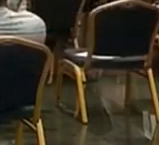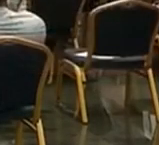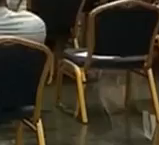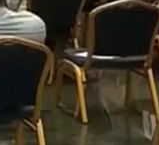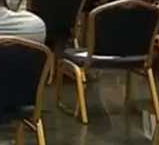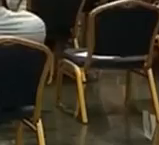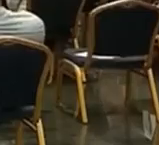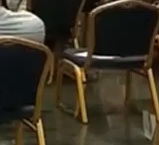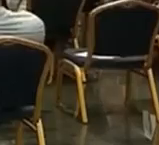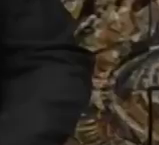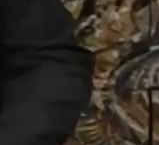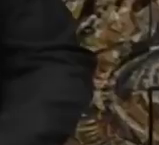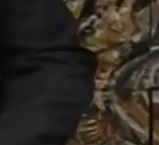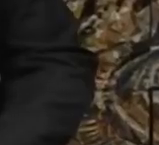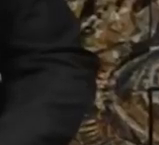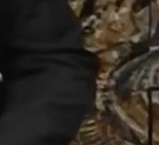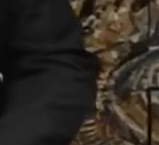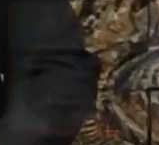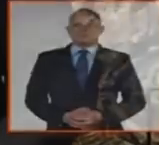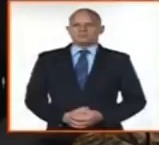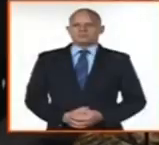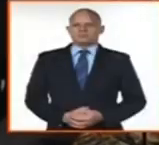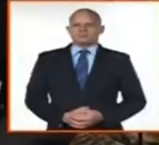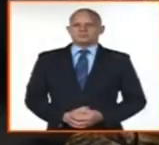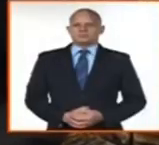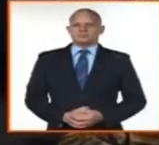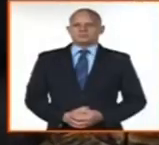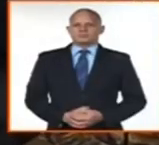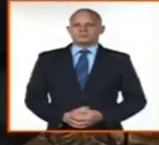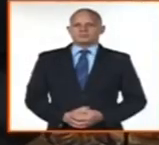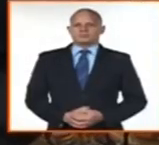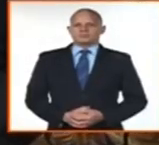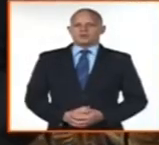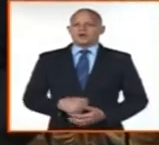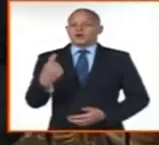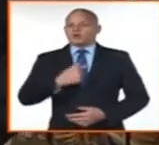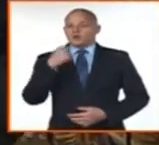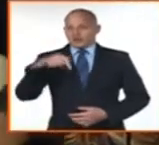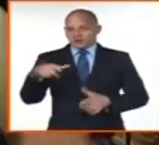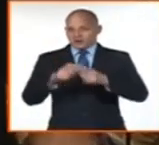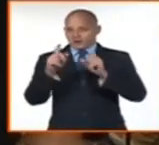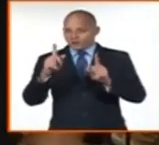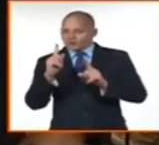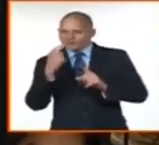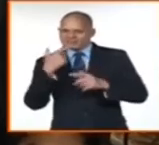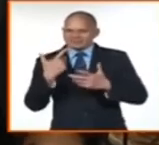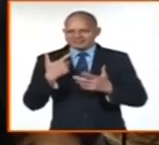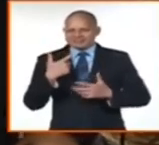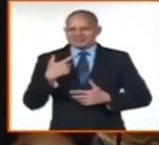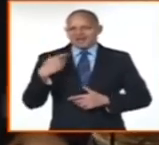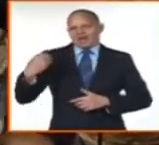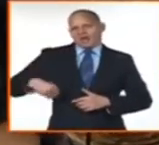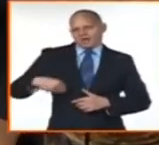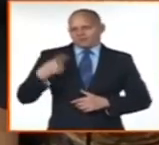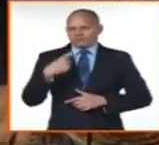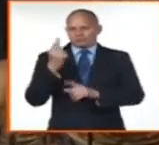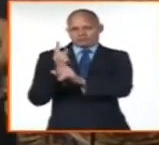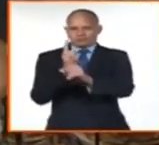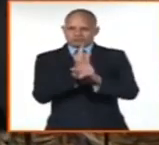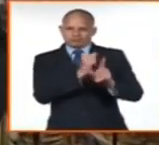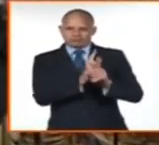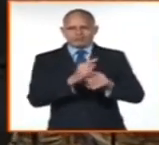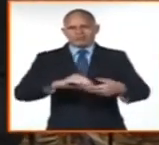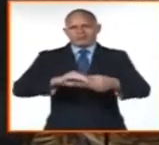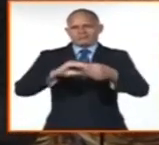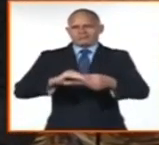Este encuentro es un pretexto. Es un pretexto para encontrarnos con ustedes, para poder conocerlo, para poder saludarme, para poder